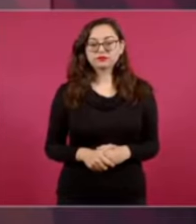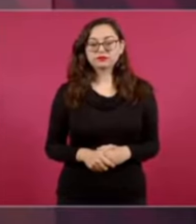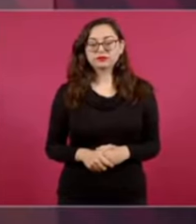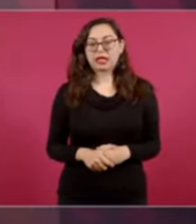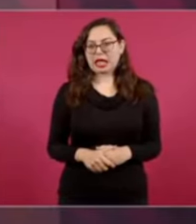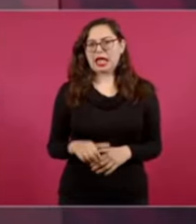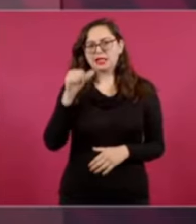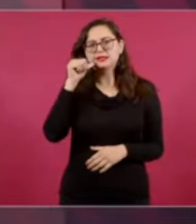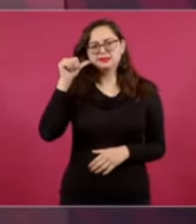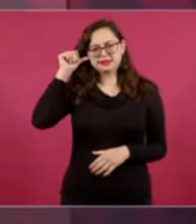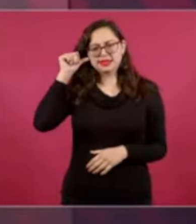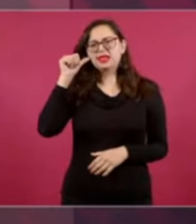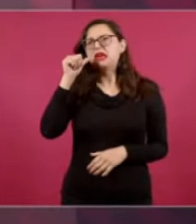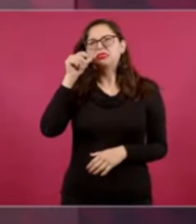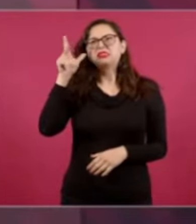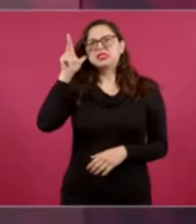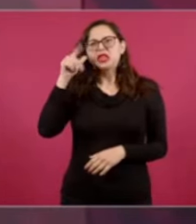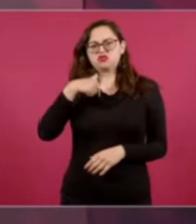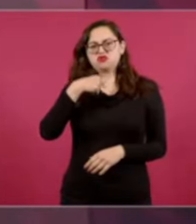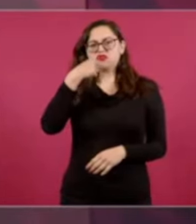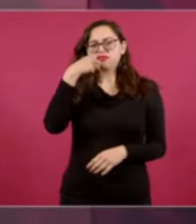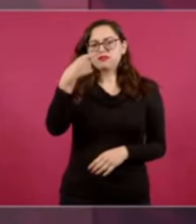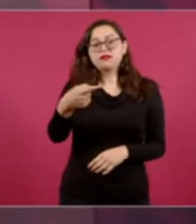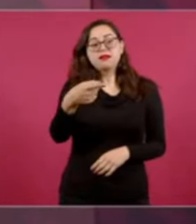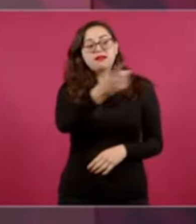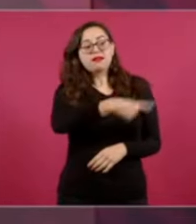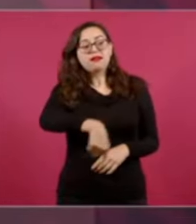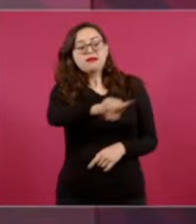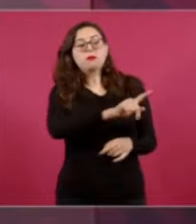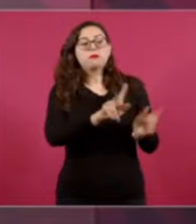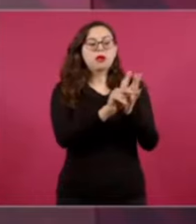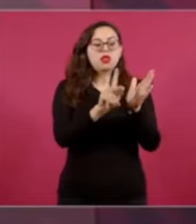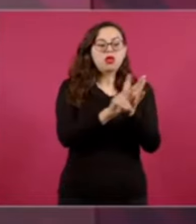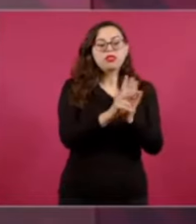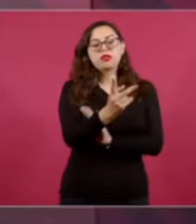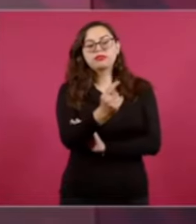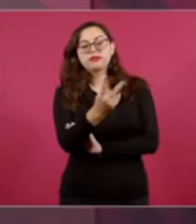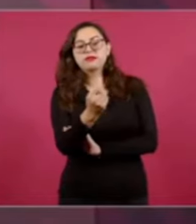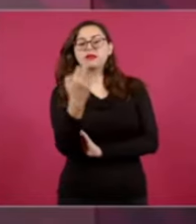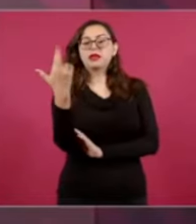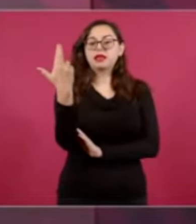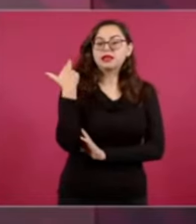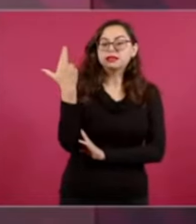influyentes de información o de manipulación son